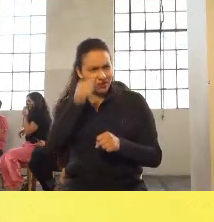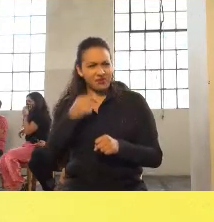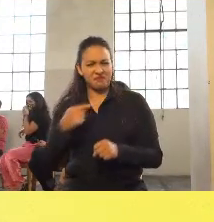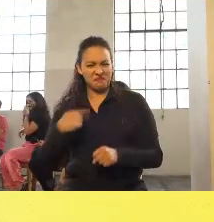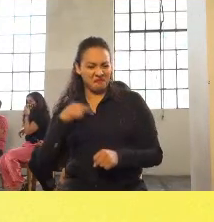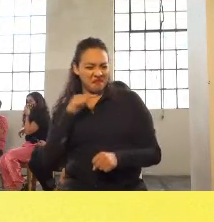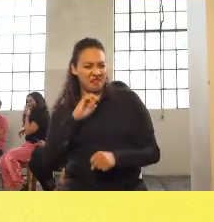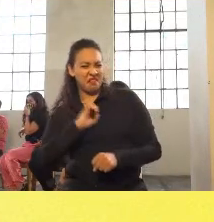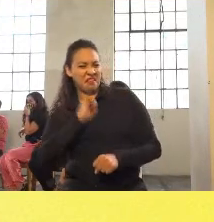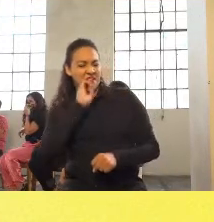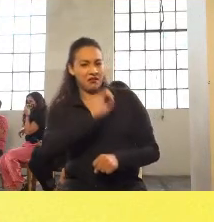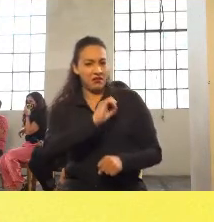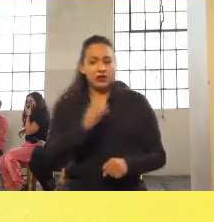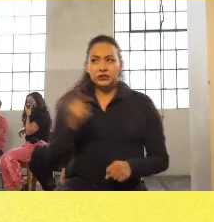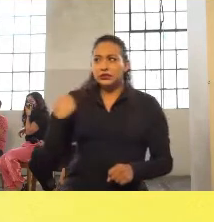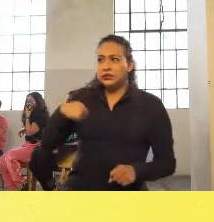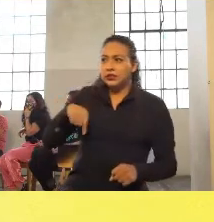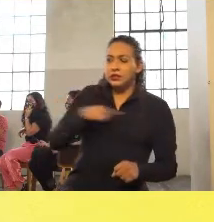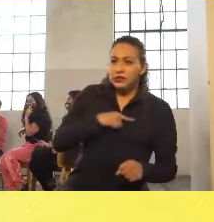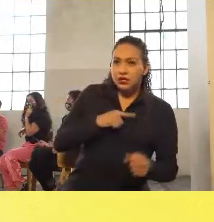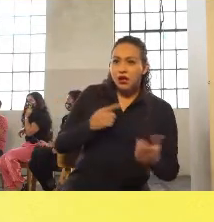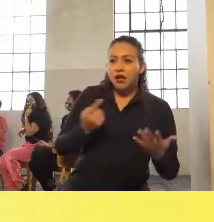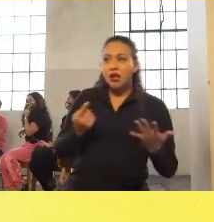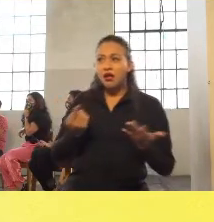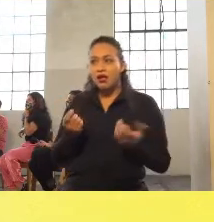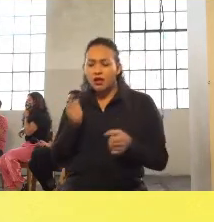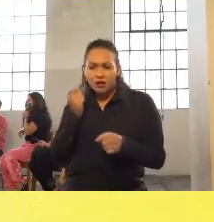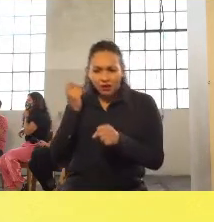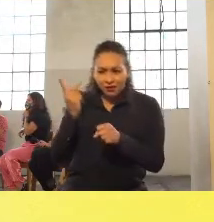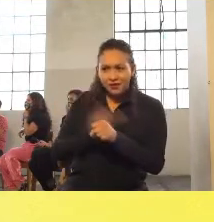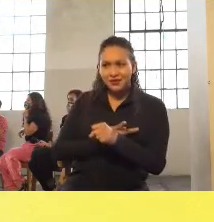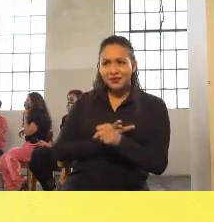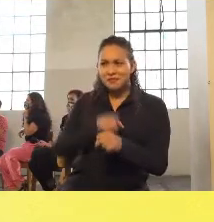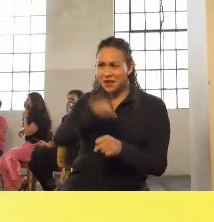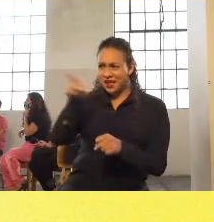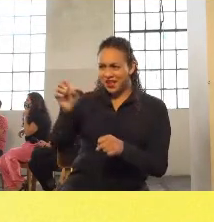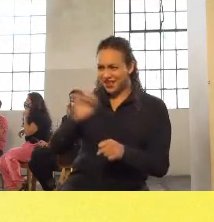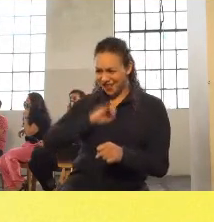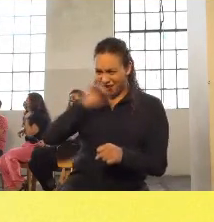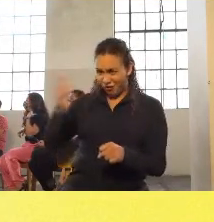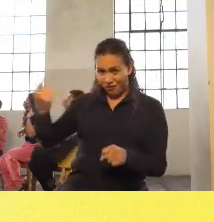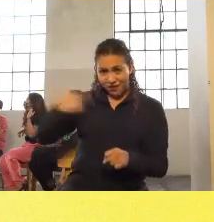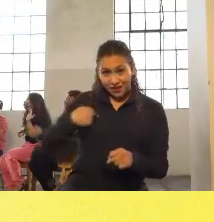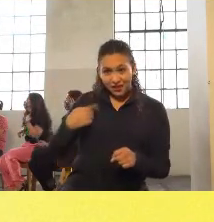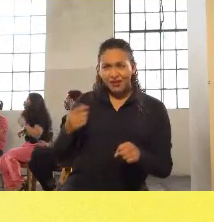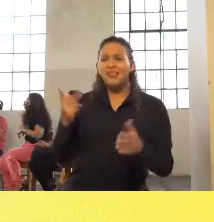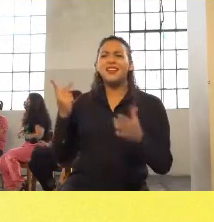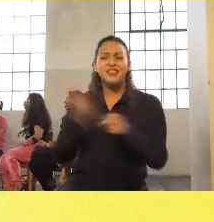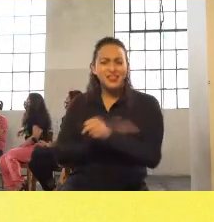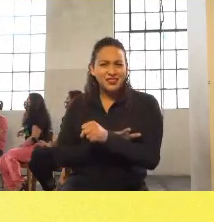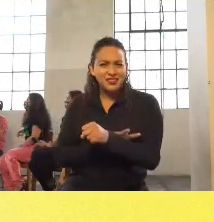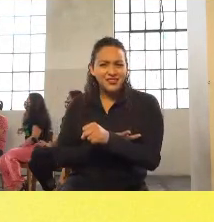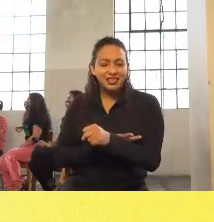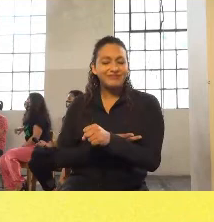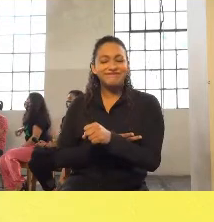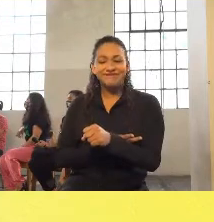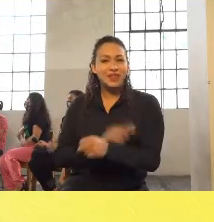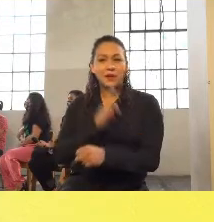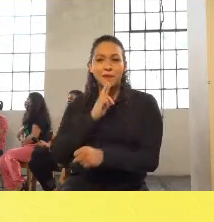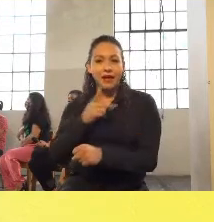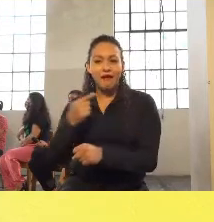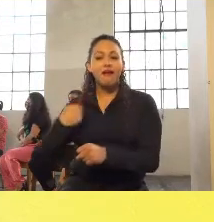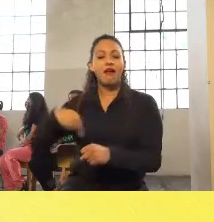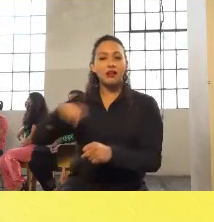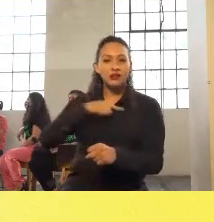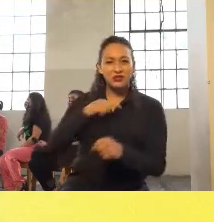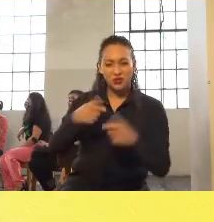estas épocas. Y creo que también una cosa que nosotras hacemos es, pues eso, siempre hablar, discutir las cosas,